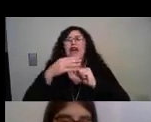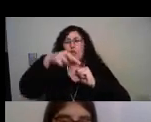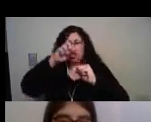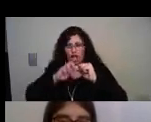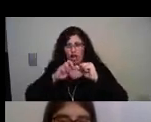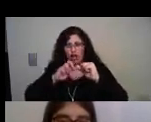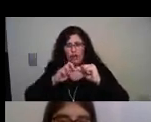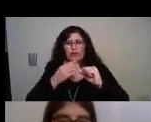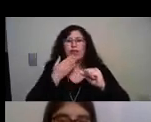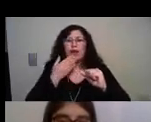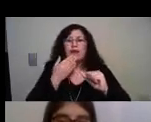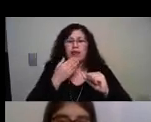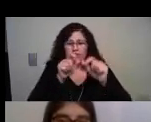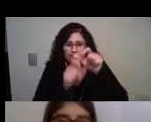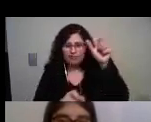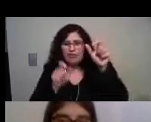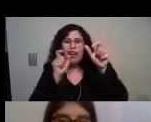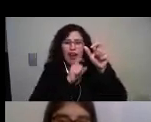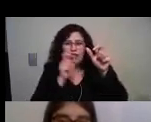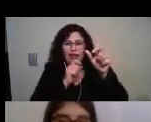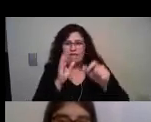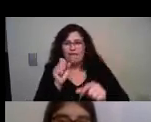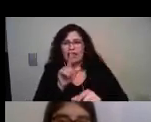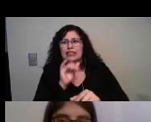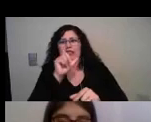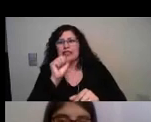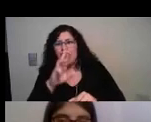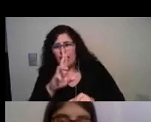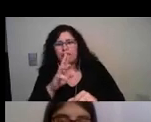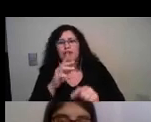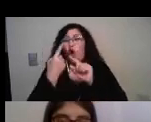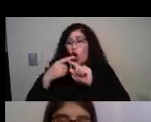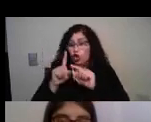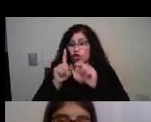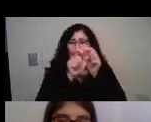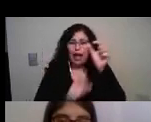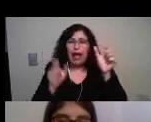la arteria basilar. ¿Ya? A esto se agrega la arteria comunicante